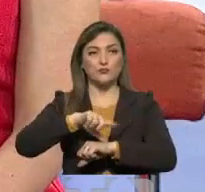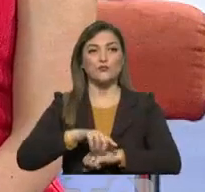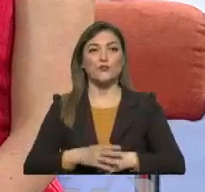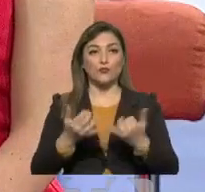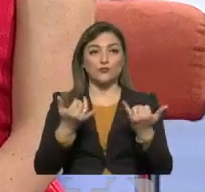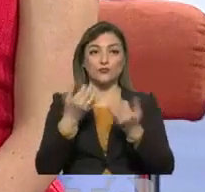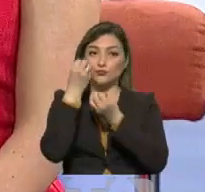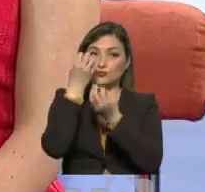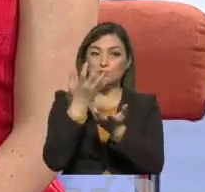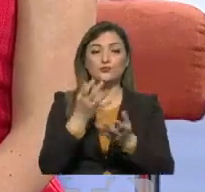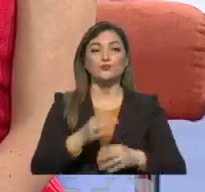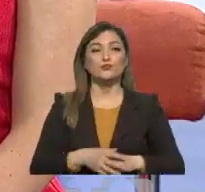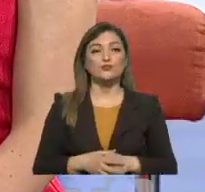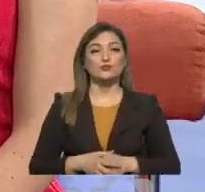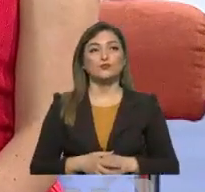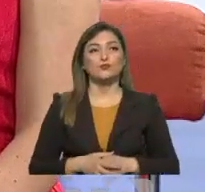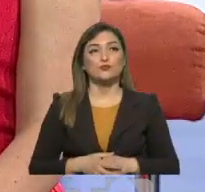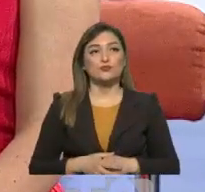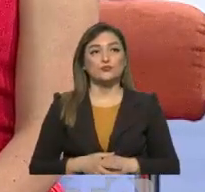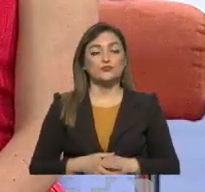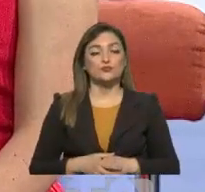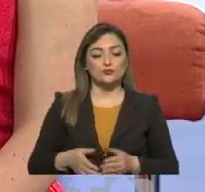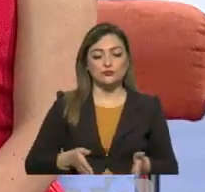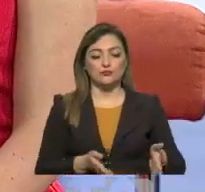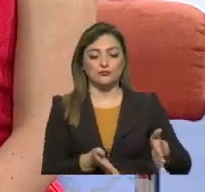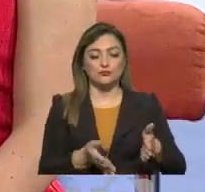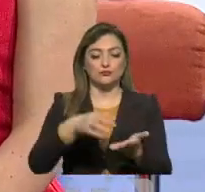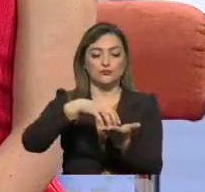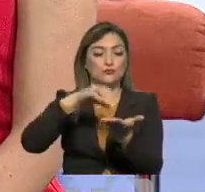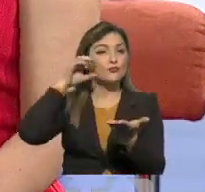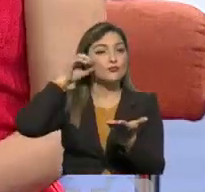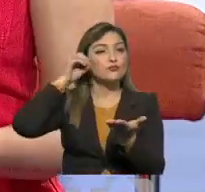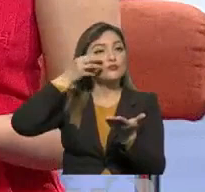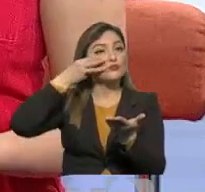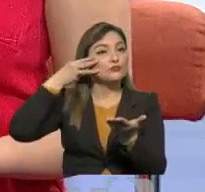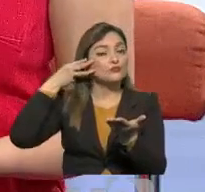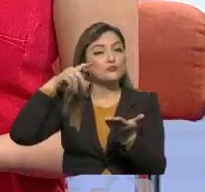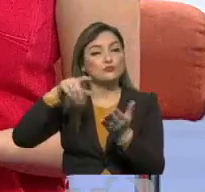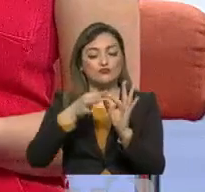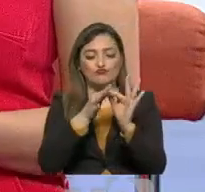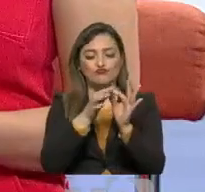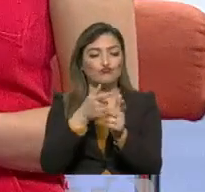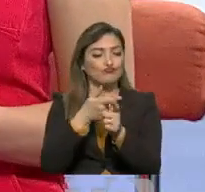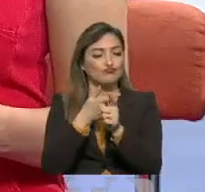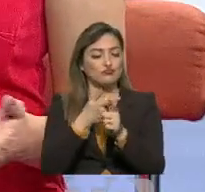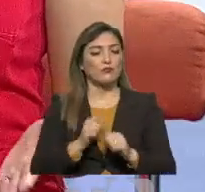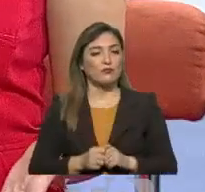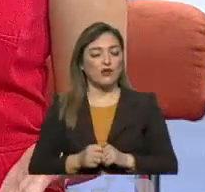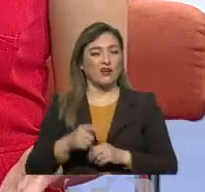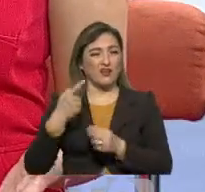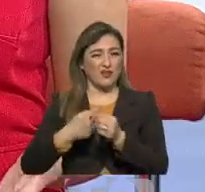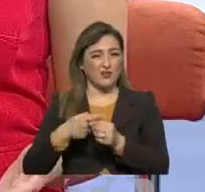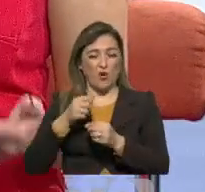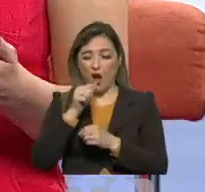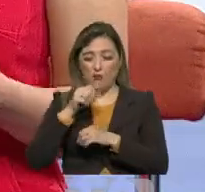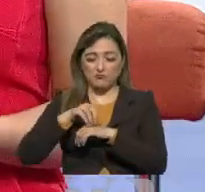6:48. Hoy en De Primera Mano, una vía en la provincia de Orellana requiere intervención inmediata. Además, las denuncias de fugas de agua en la